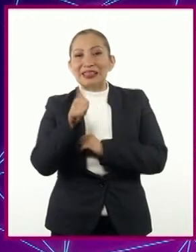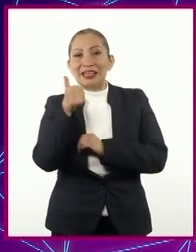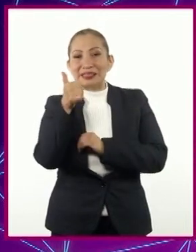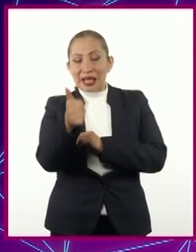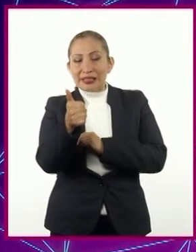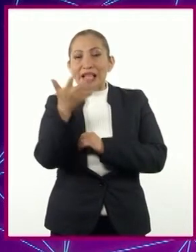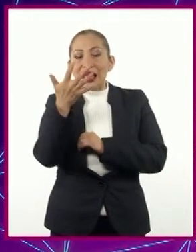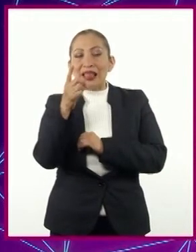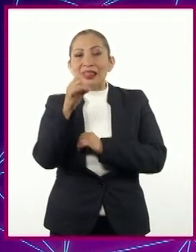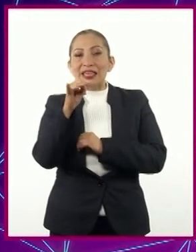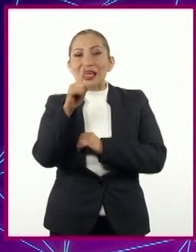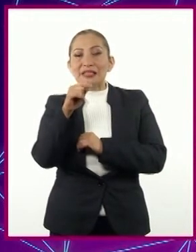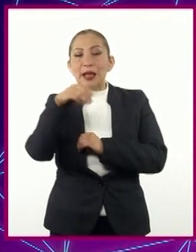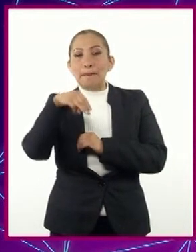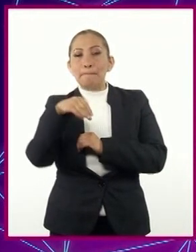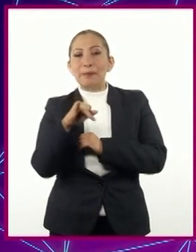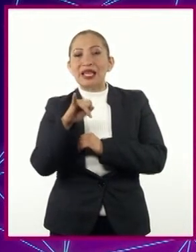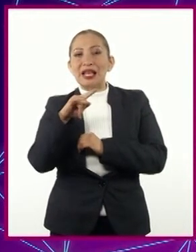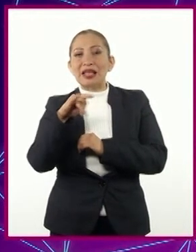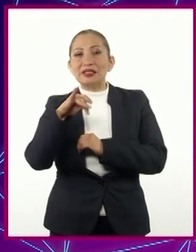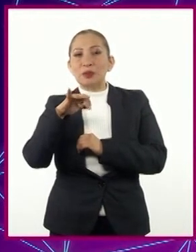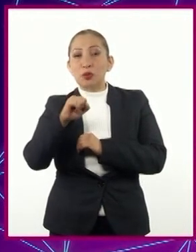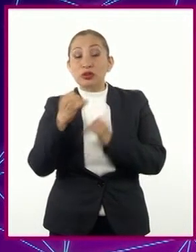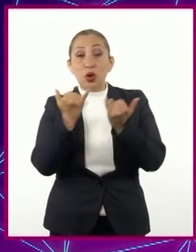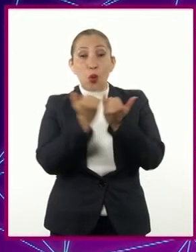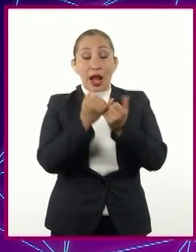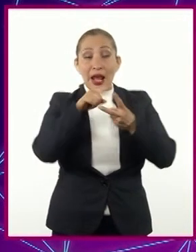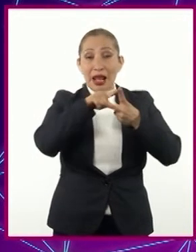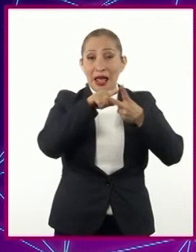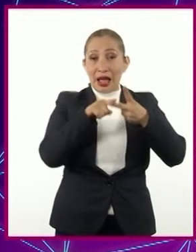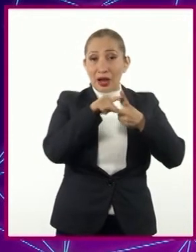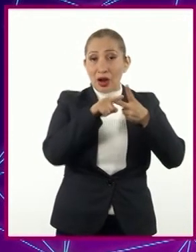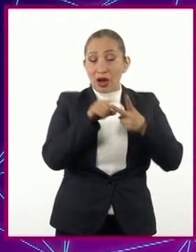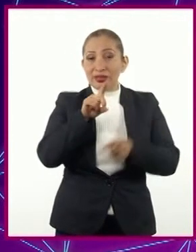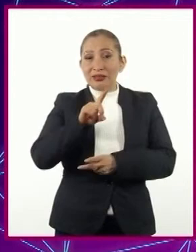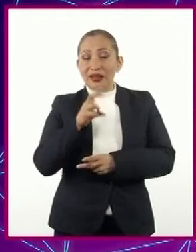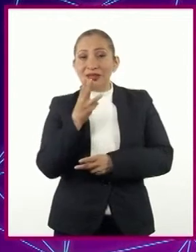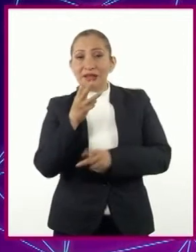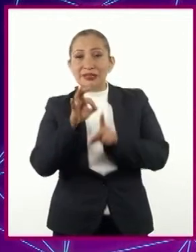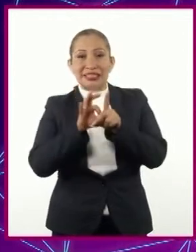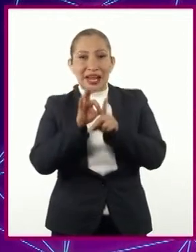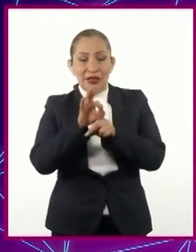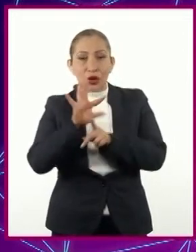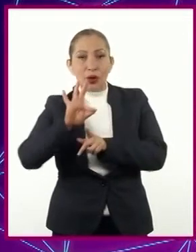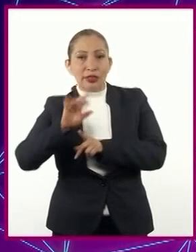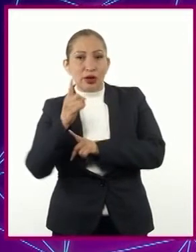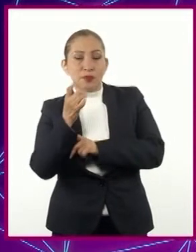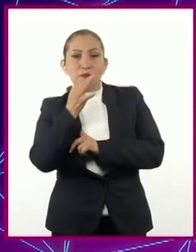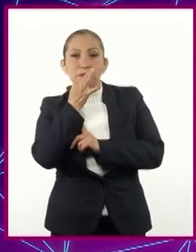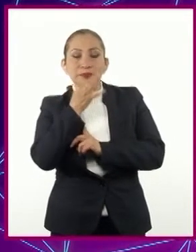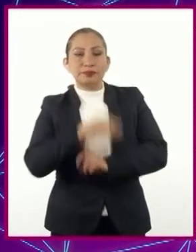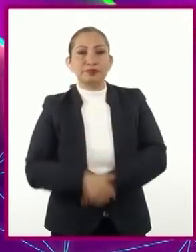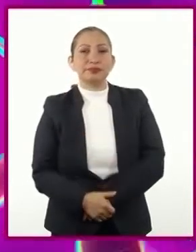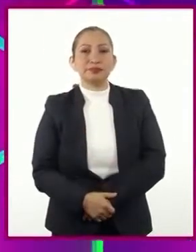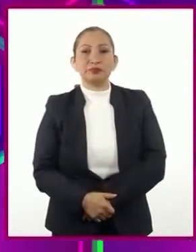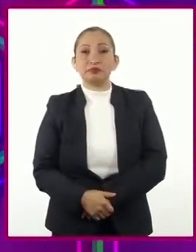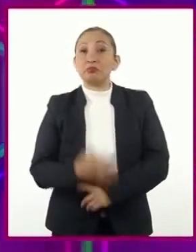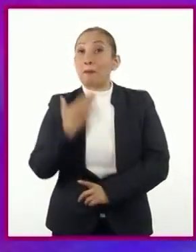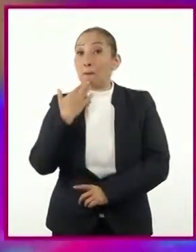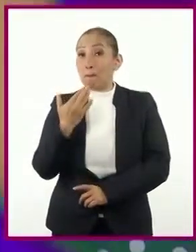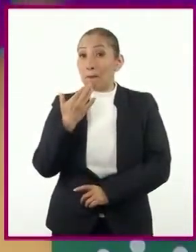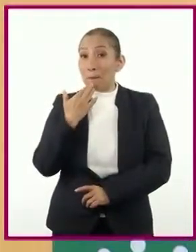6.666 diezmilésimos, que es igual a un ángulo de 33 grados 41 minutos. Muy